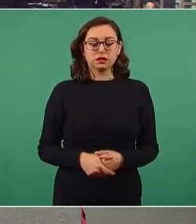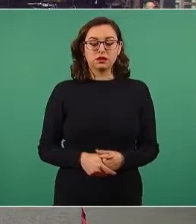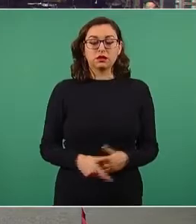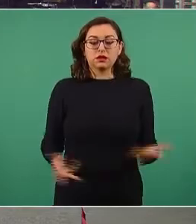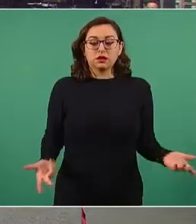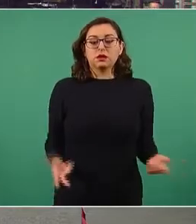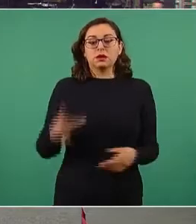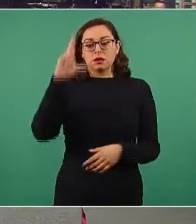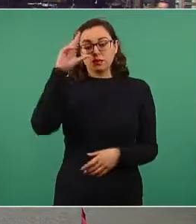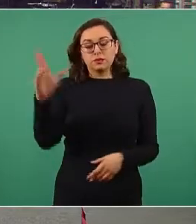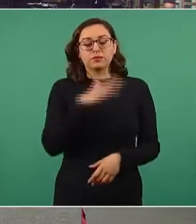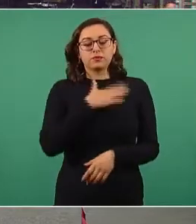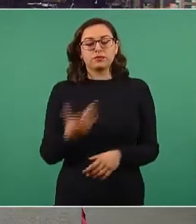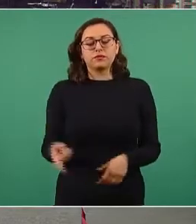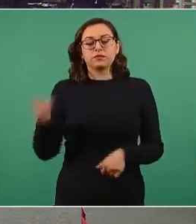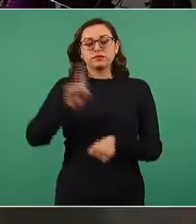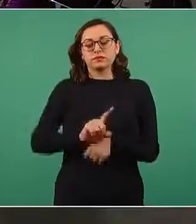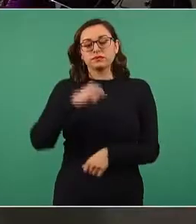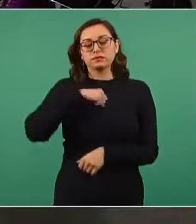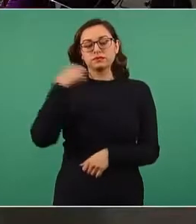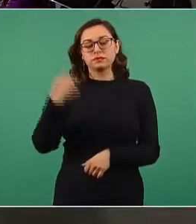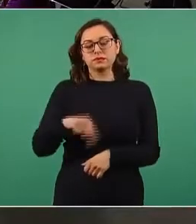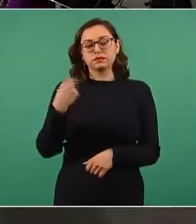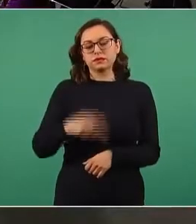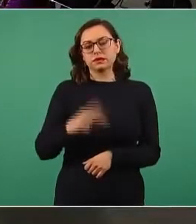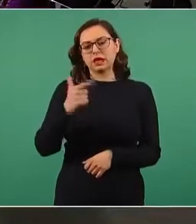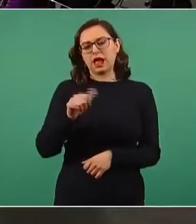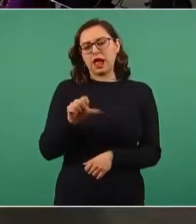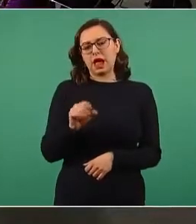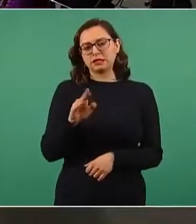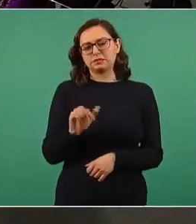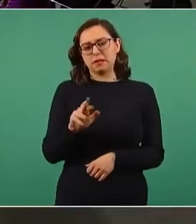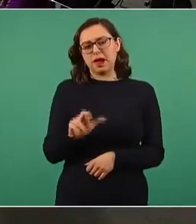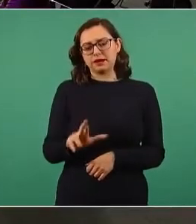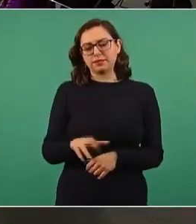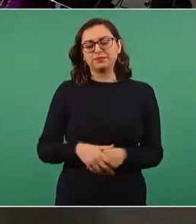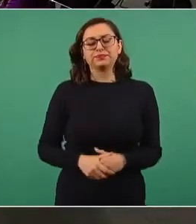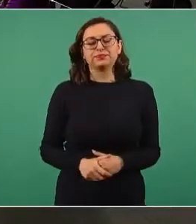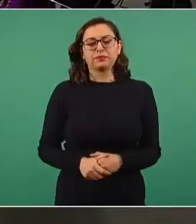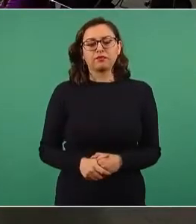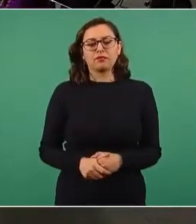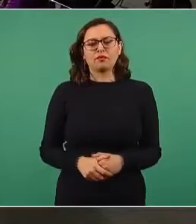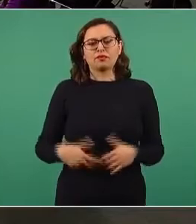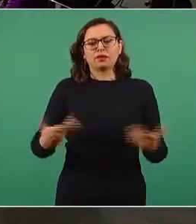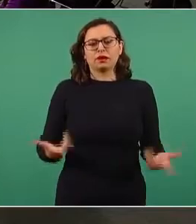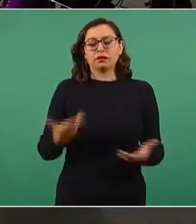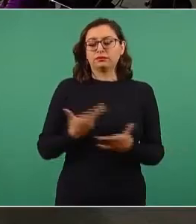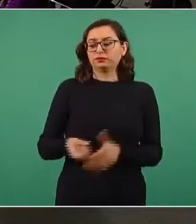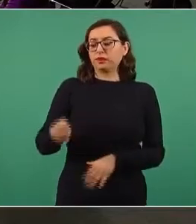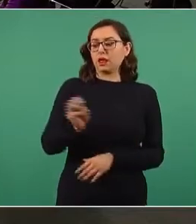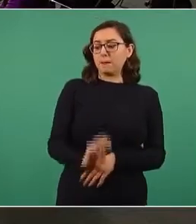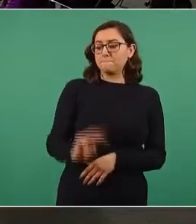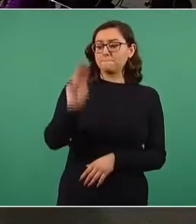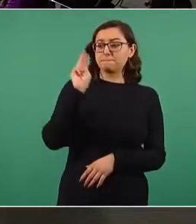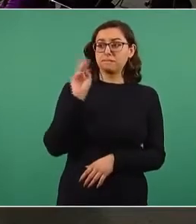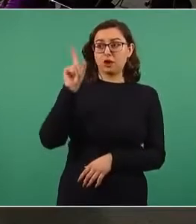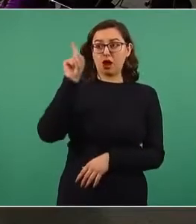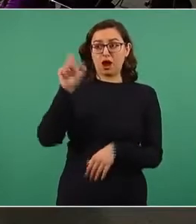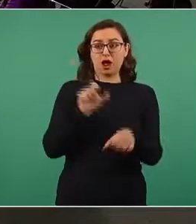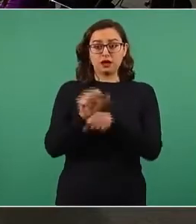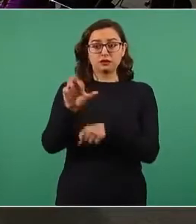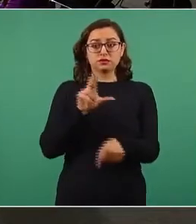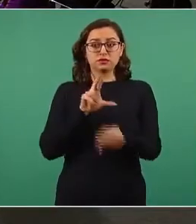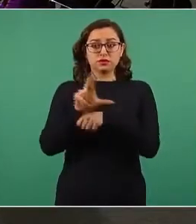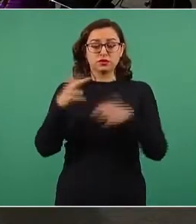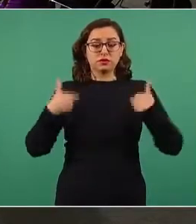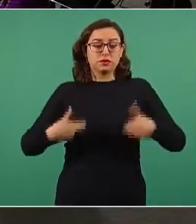Hola, canciller. Buenos días. Gaspar Vela, de La Octava. Preguntarle si en la reunión que tuvo el miércoles en Costa Rica con el secretario de Estado de Estados Unidos